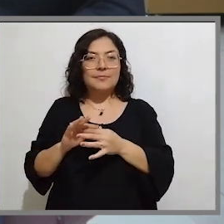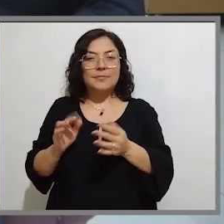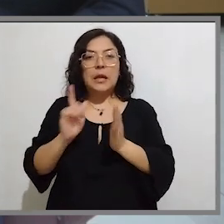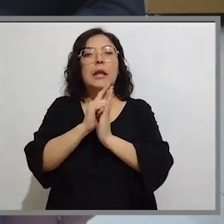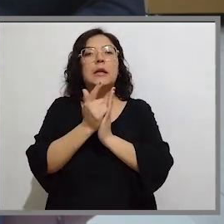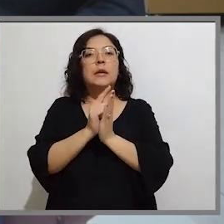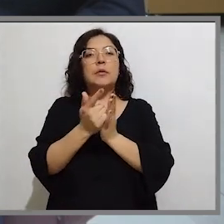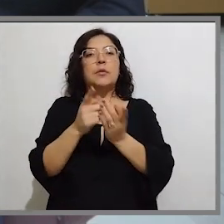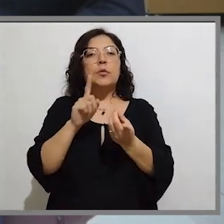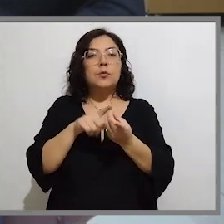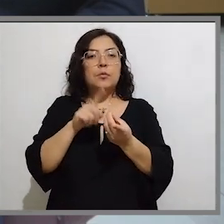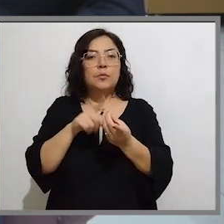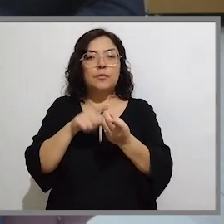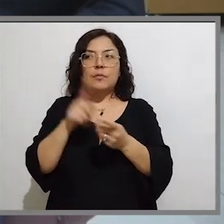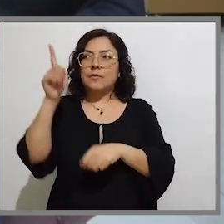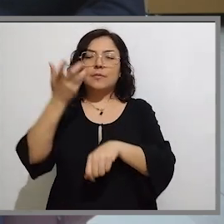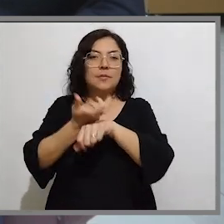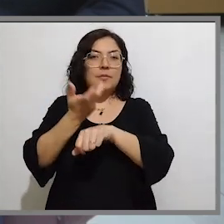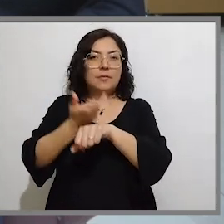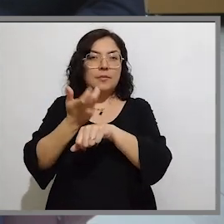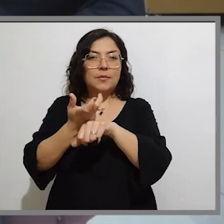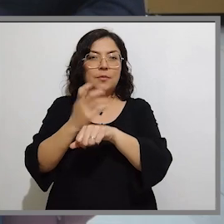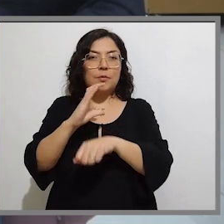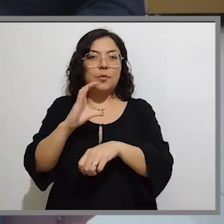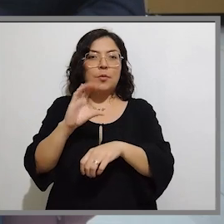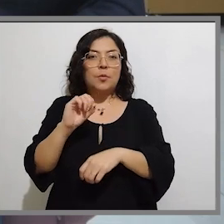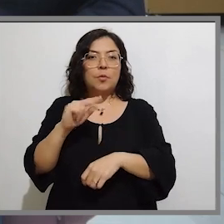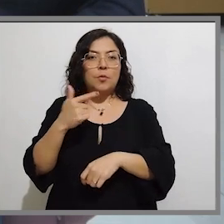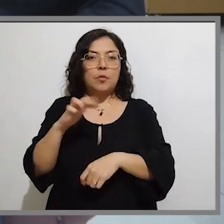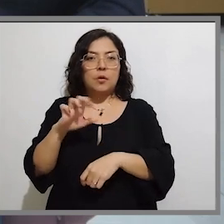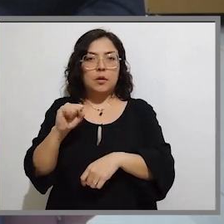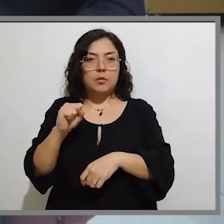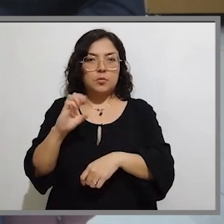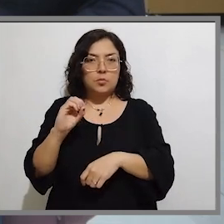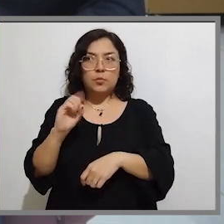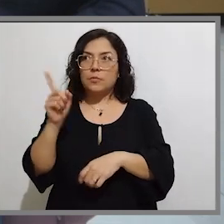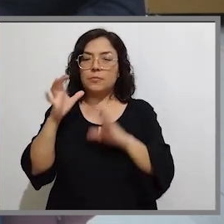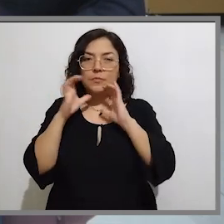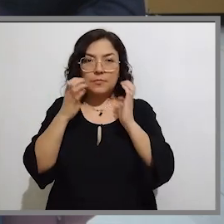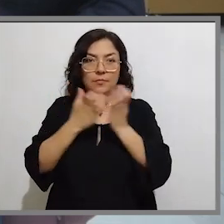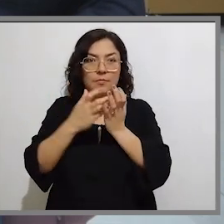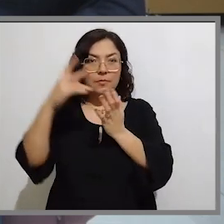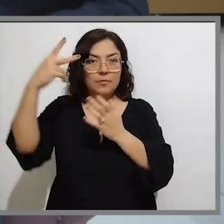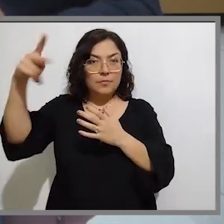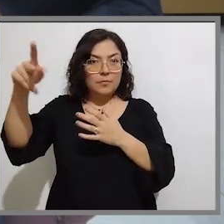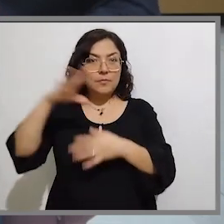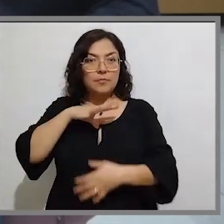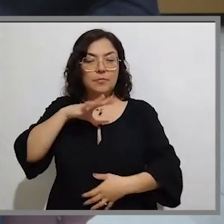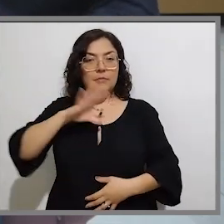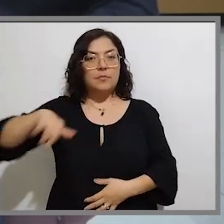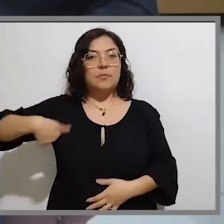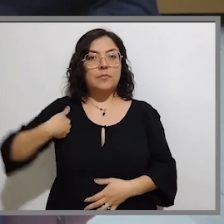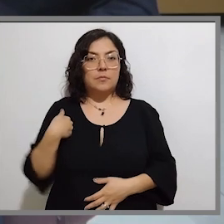se encuentra actualmente en la librería del Congreso de los Estados Unidos de América y representa una primera parte